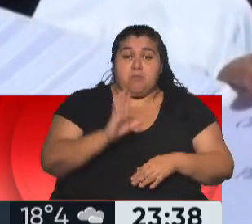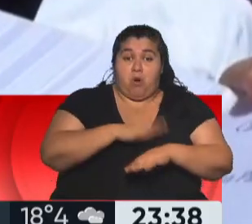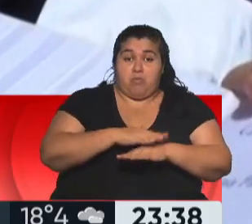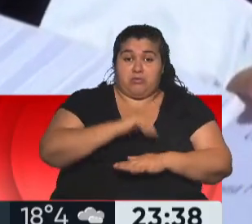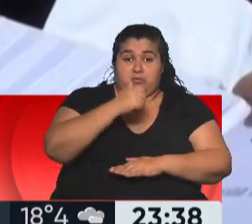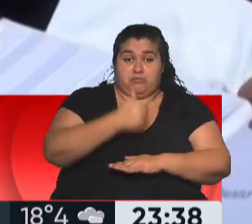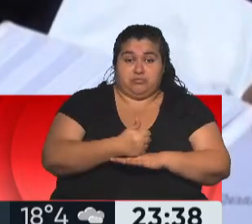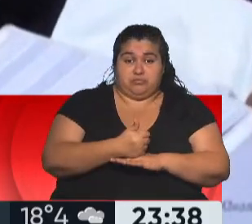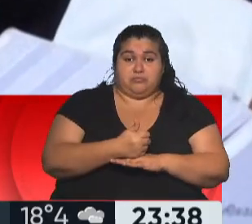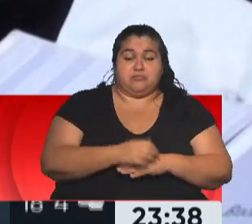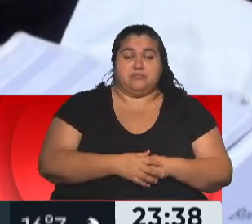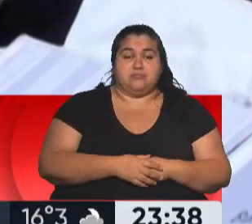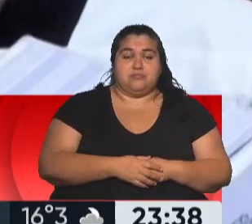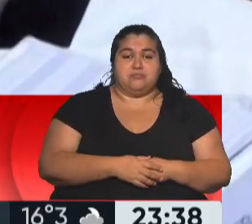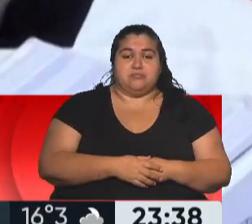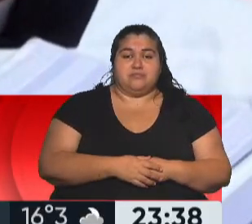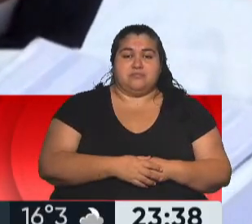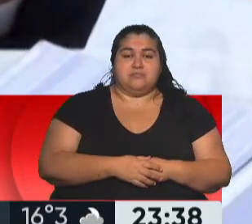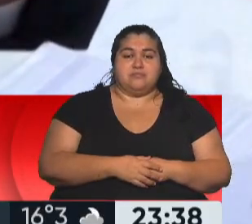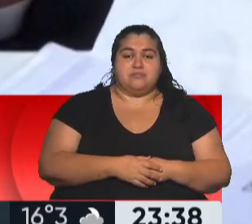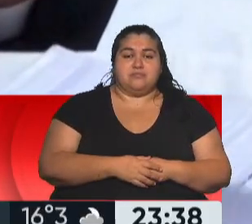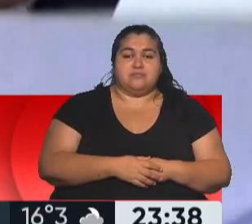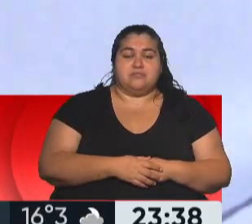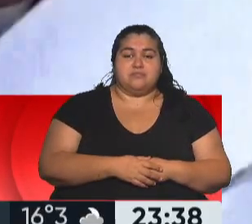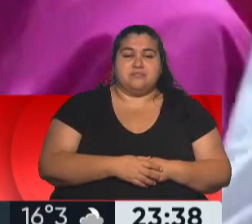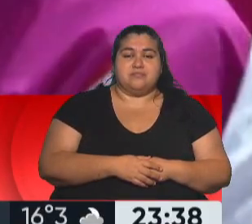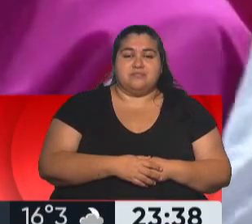escuchen. Buona Pascua.